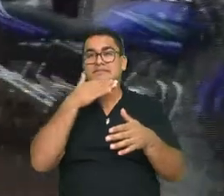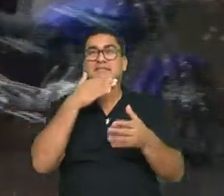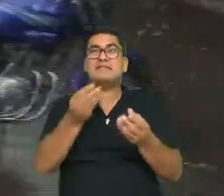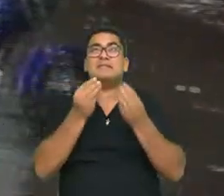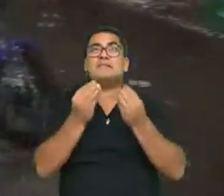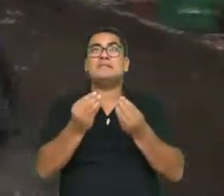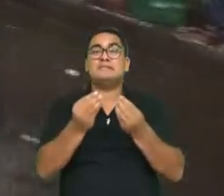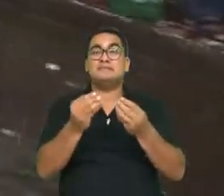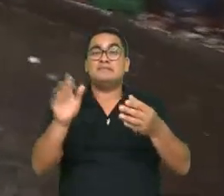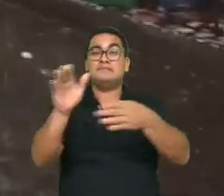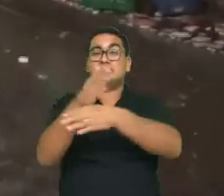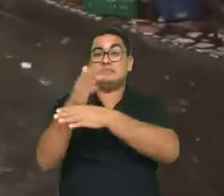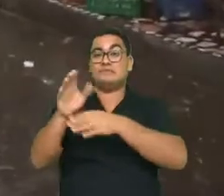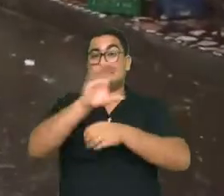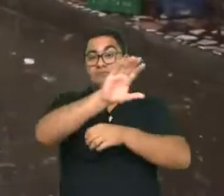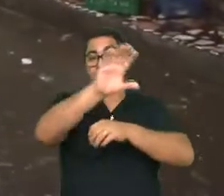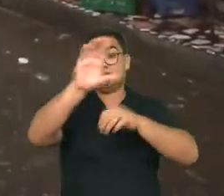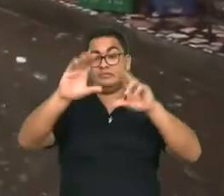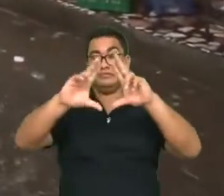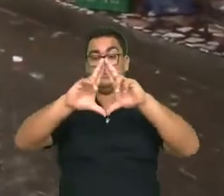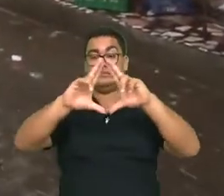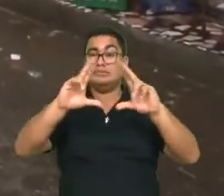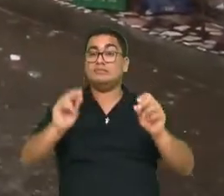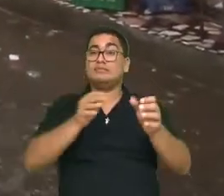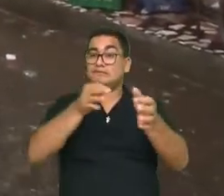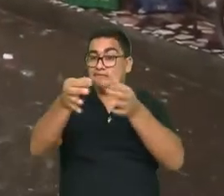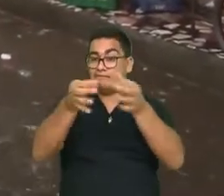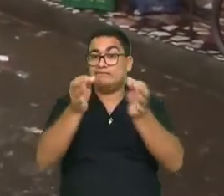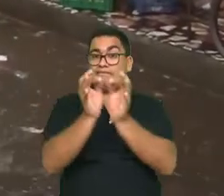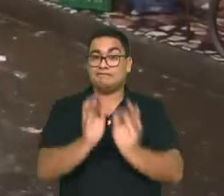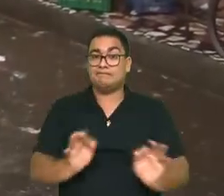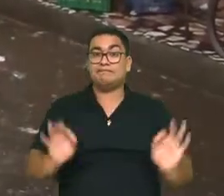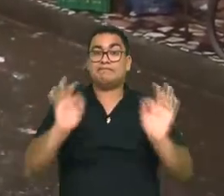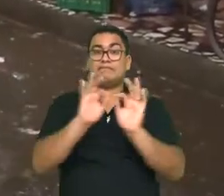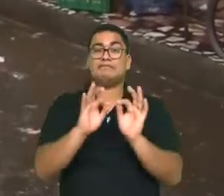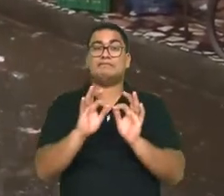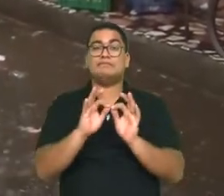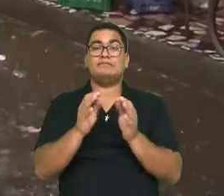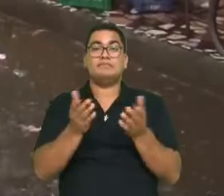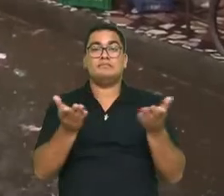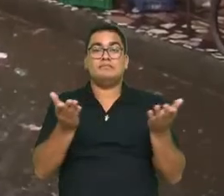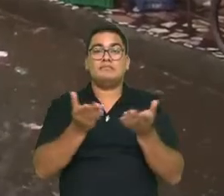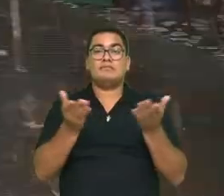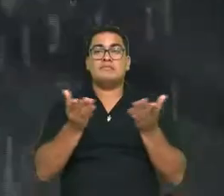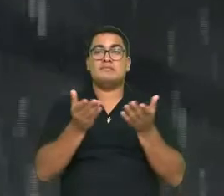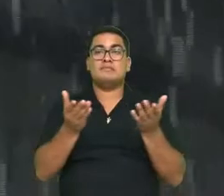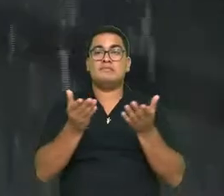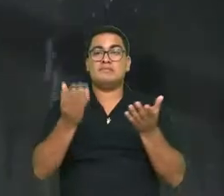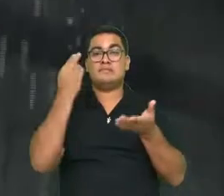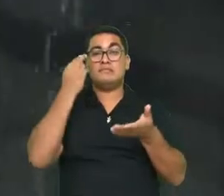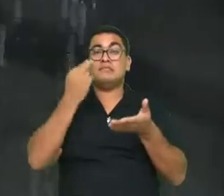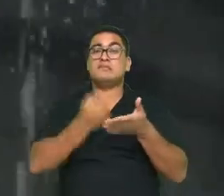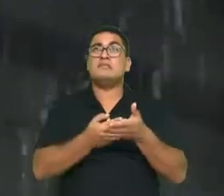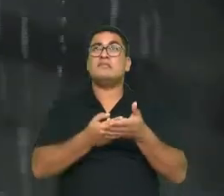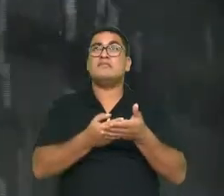en todo el territorio nacional. Cabe mencionar que, y recordar que la cantidad